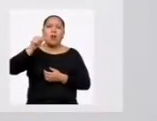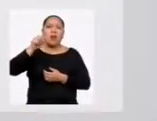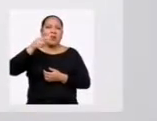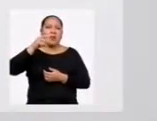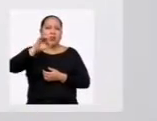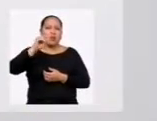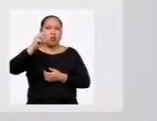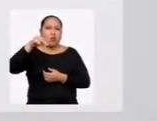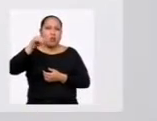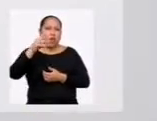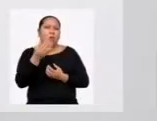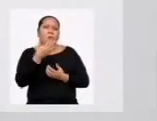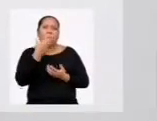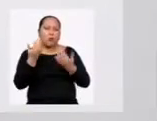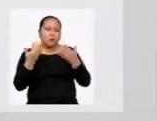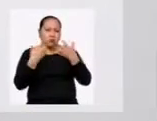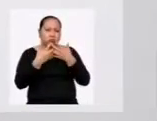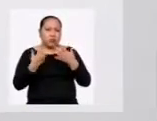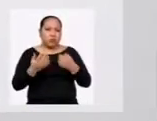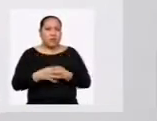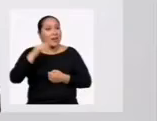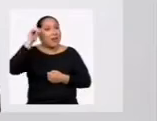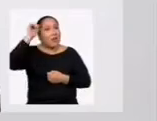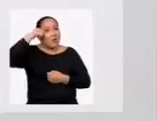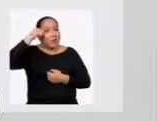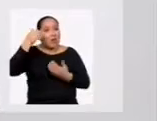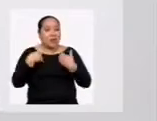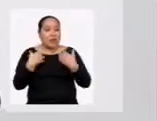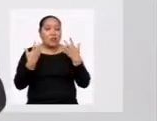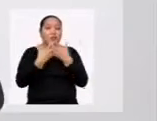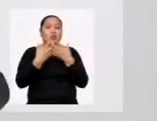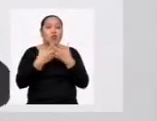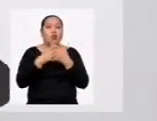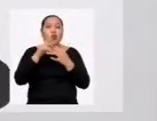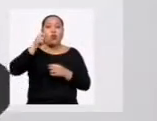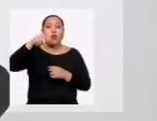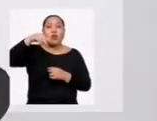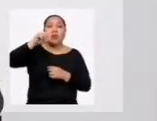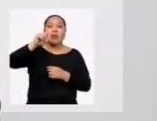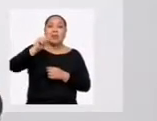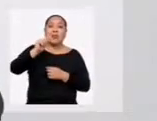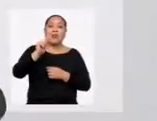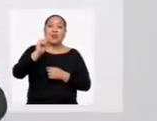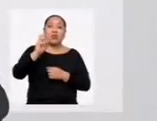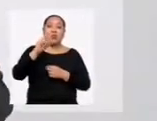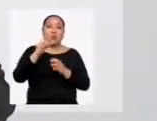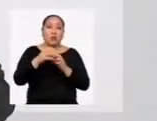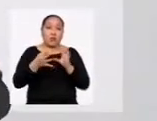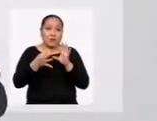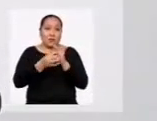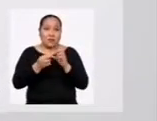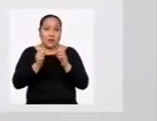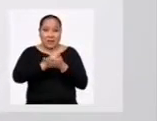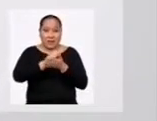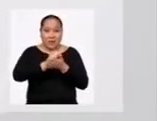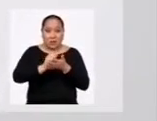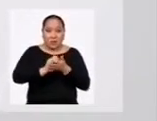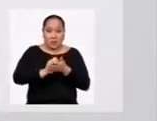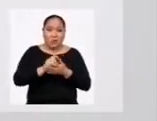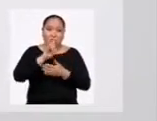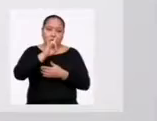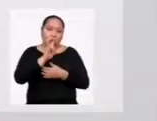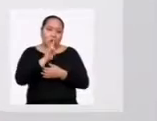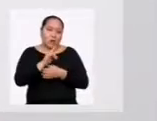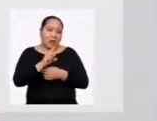Recuerda que tienes a la mano los conectores textuales que puedes usar a lo largo del texto. En la introducción